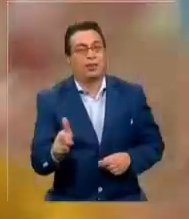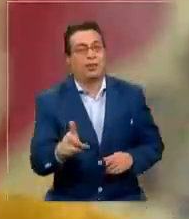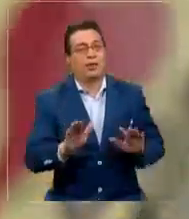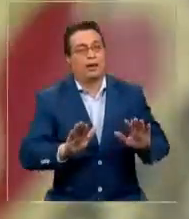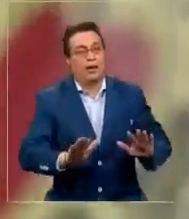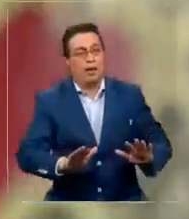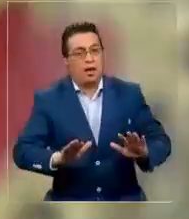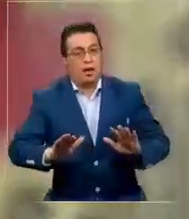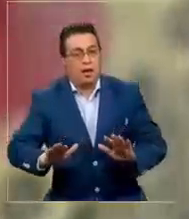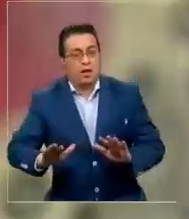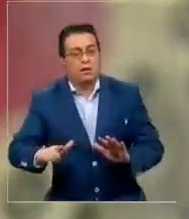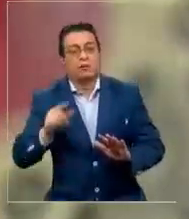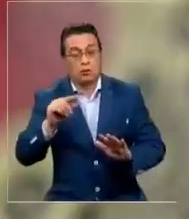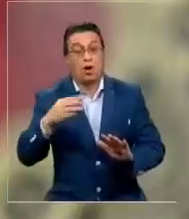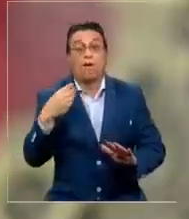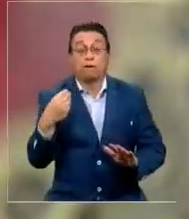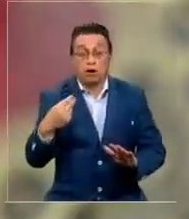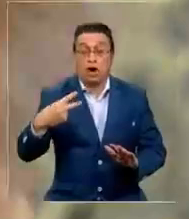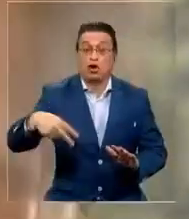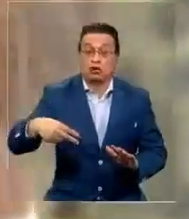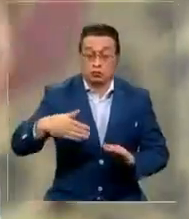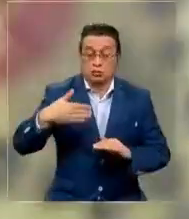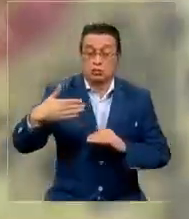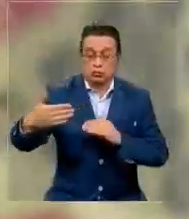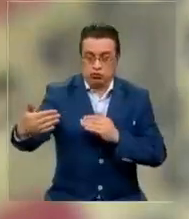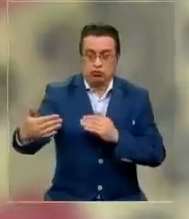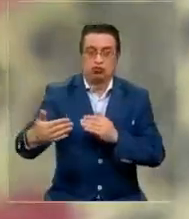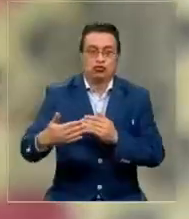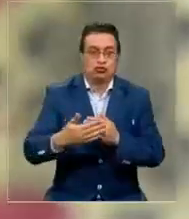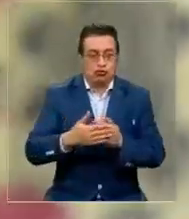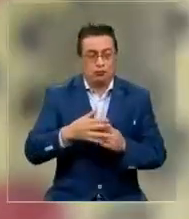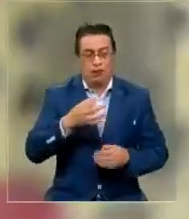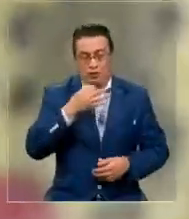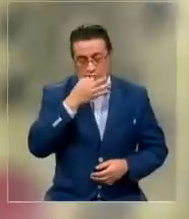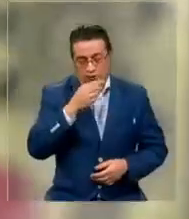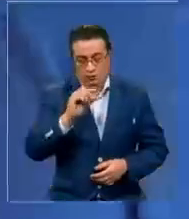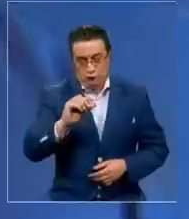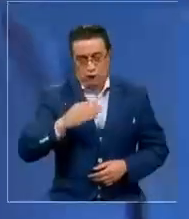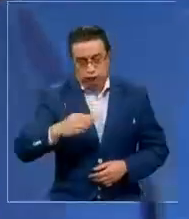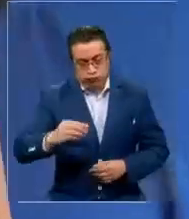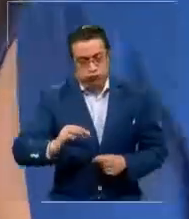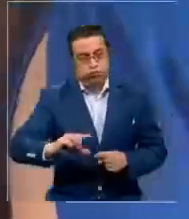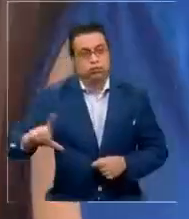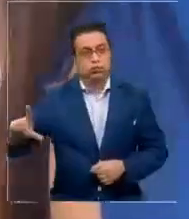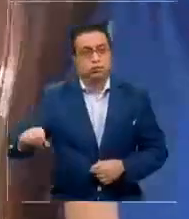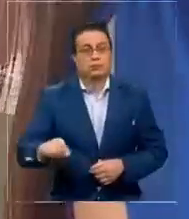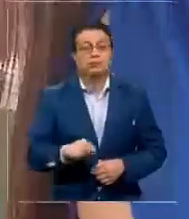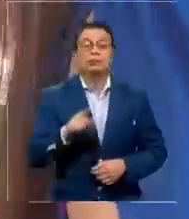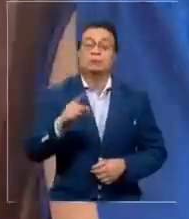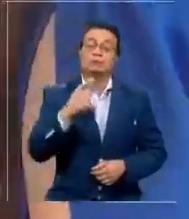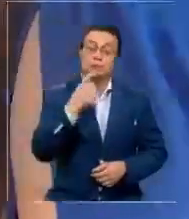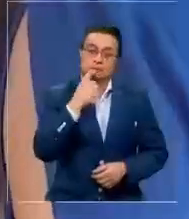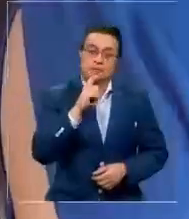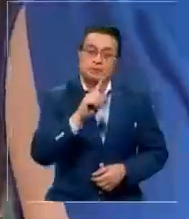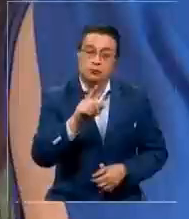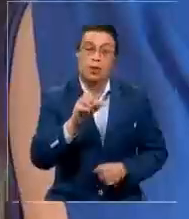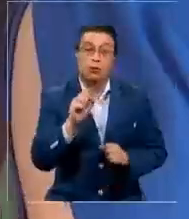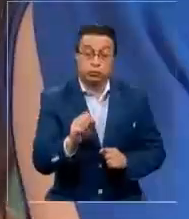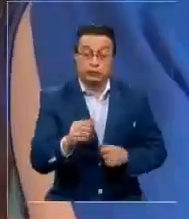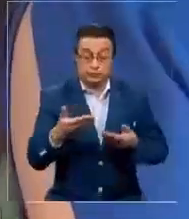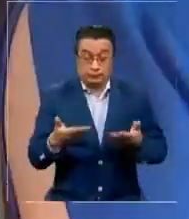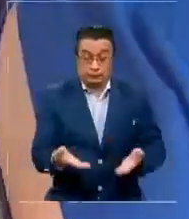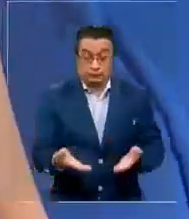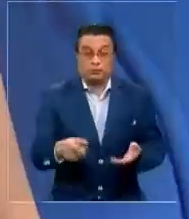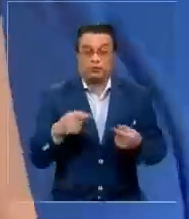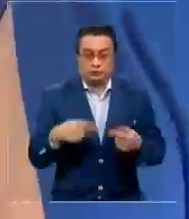se desanime, que las buenas nuevas tardan, pero llegan, dice María Cristina. María Cristina, pero podríamos decir que estamos